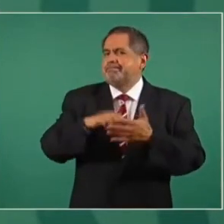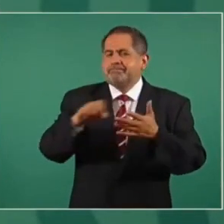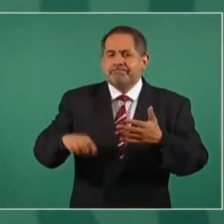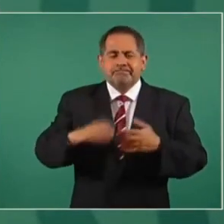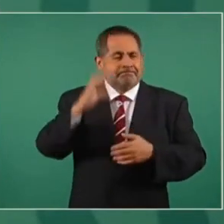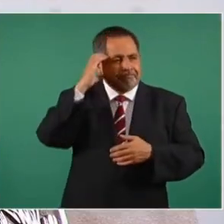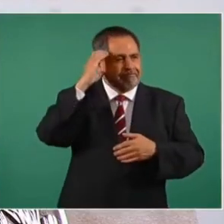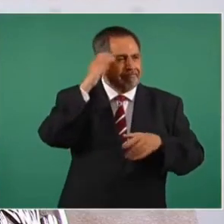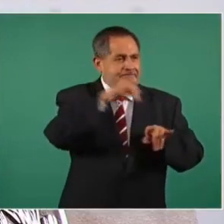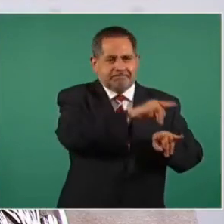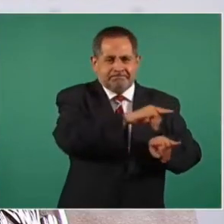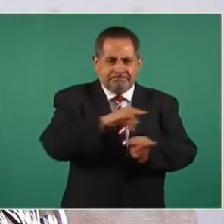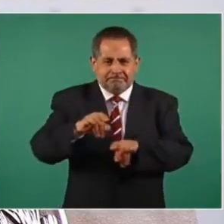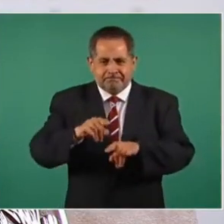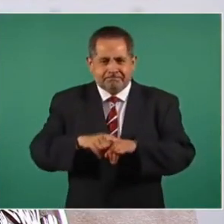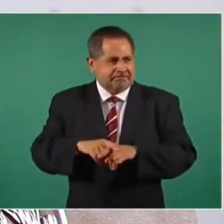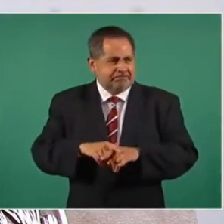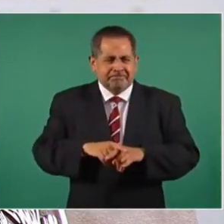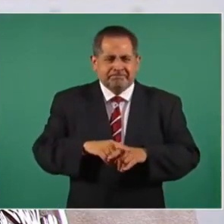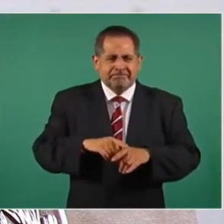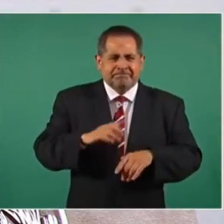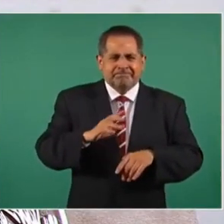esas despensas las cobraban